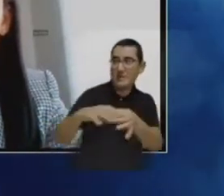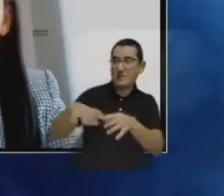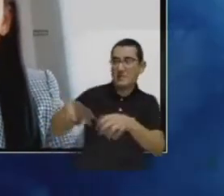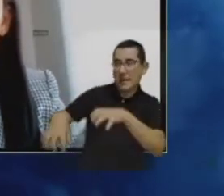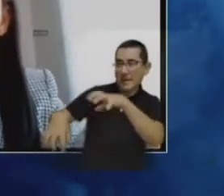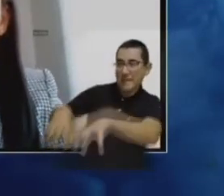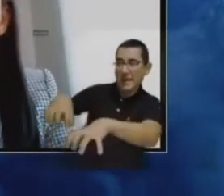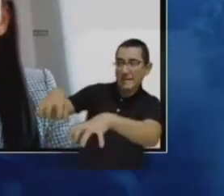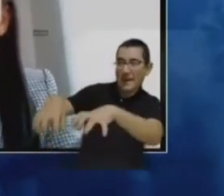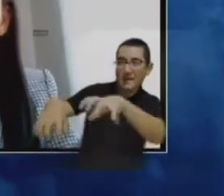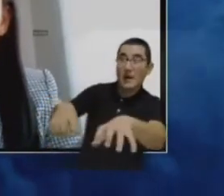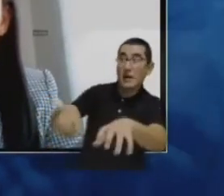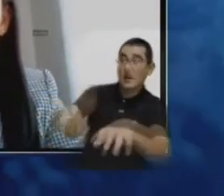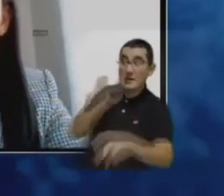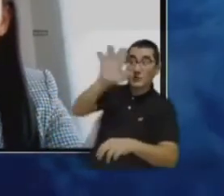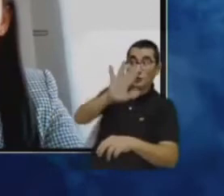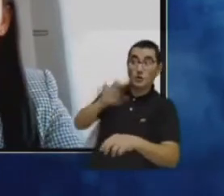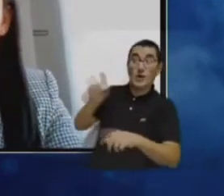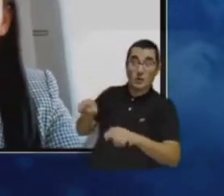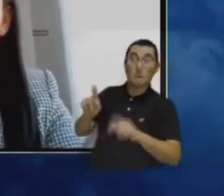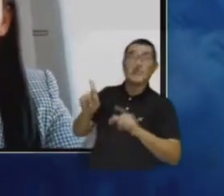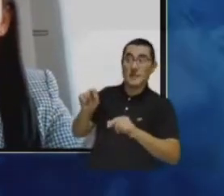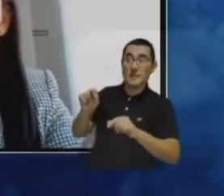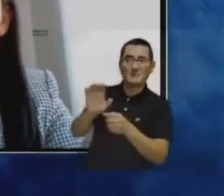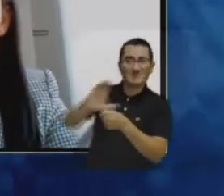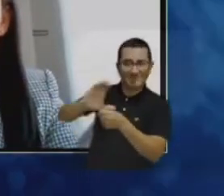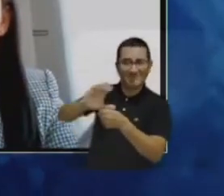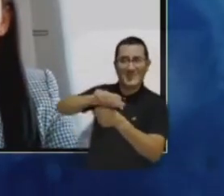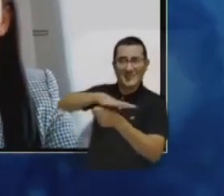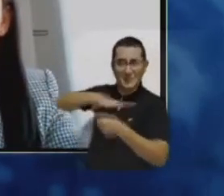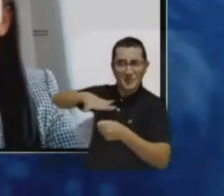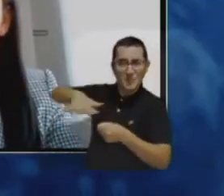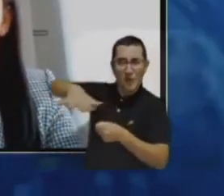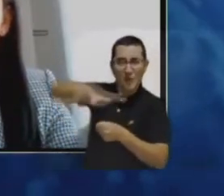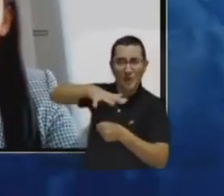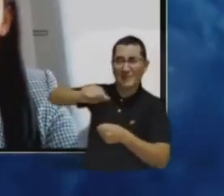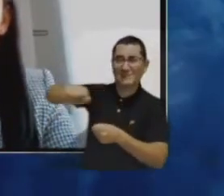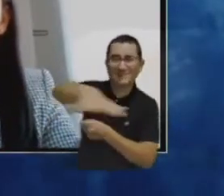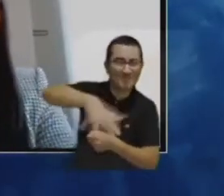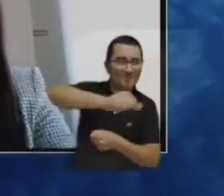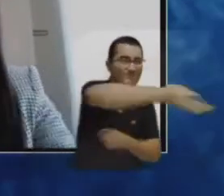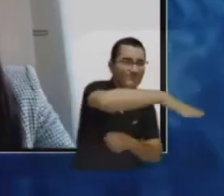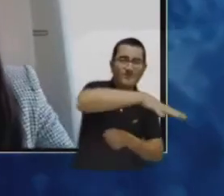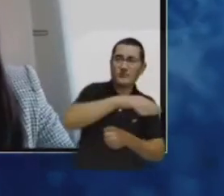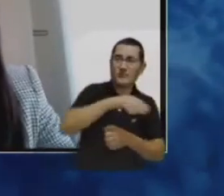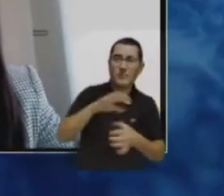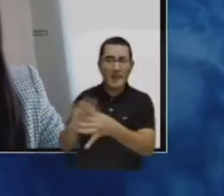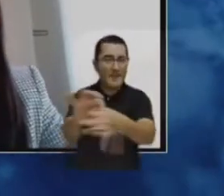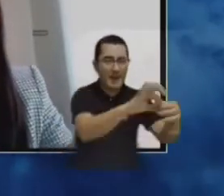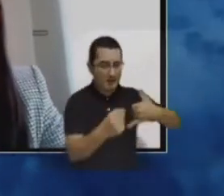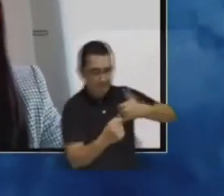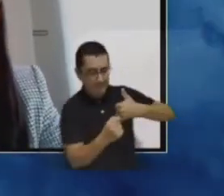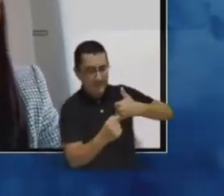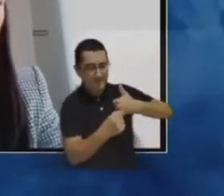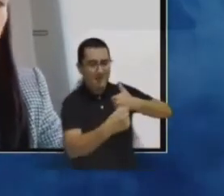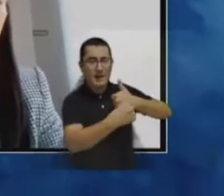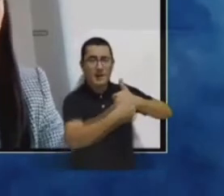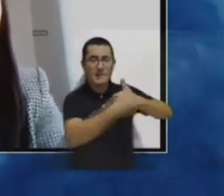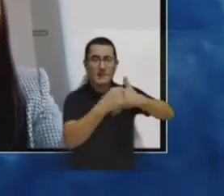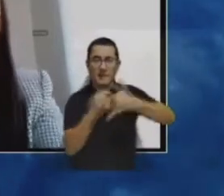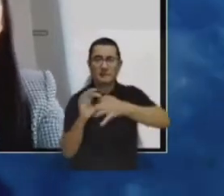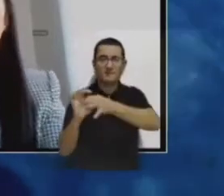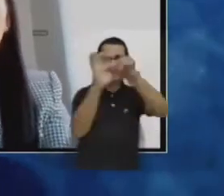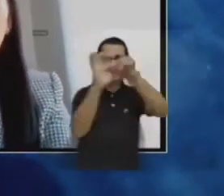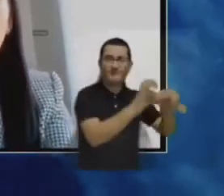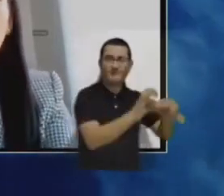y regional para poder poner nuestro grano de arena y que las ciudades puedan dar este paso, las industrias puedan dar este paso y